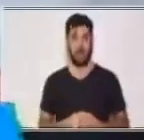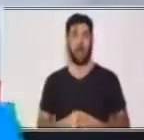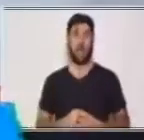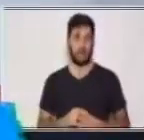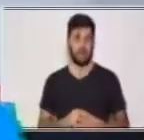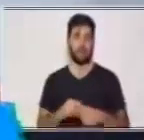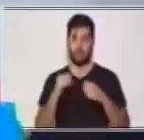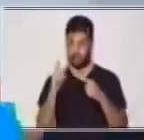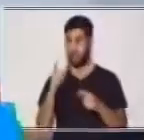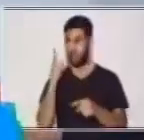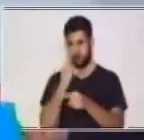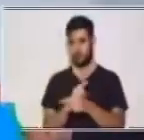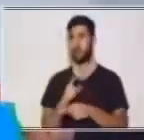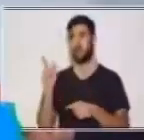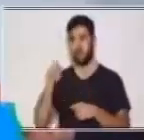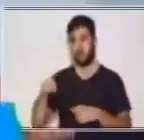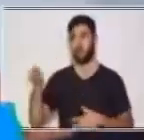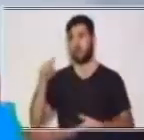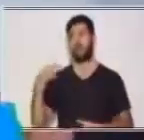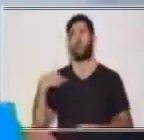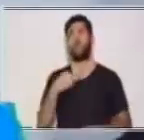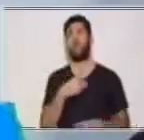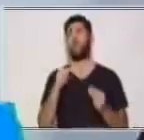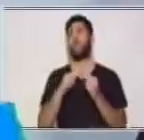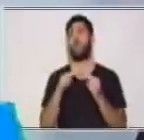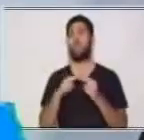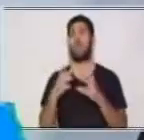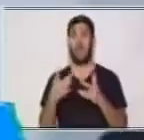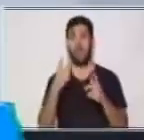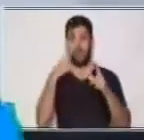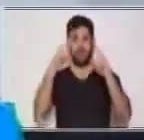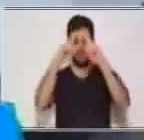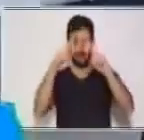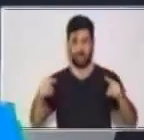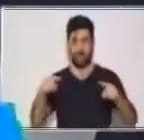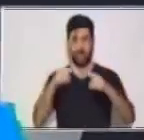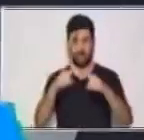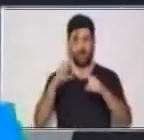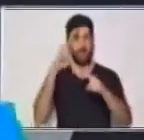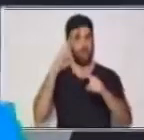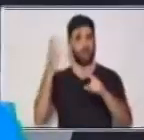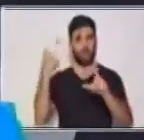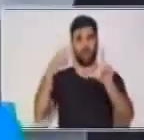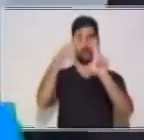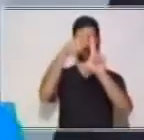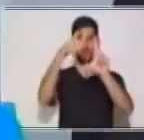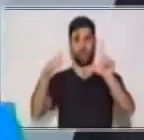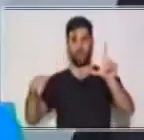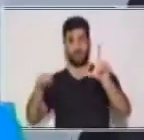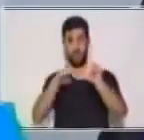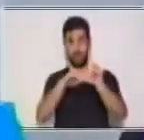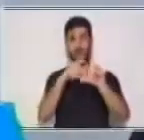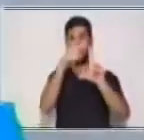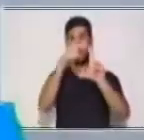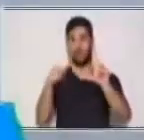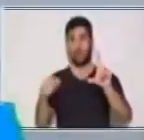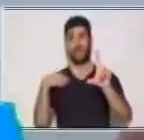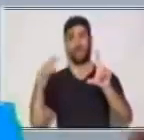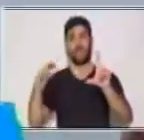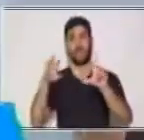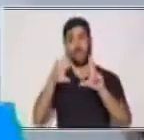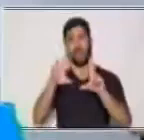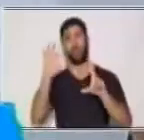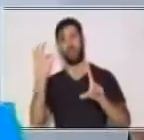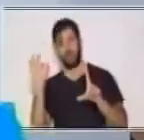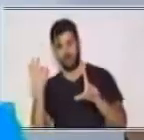Claro, esto es lo que nosotros conocíamos en un triángulo rectángulo como encontrar la hipotenusa. Muy bien.